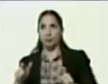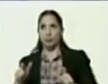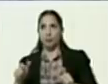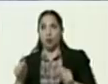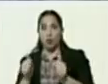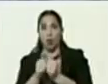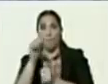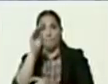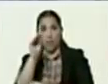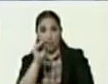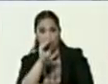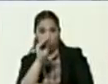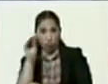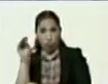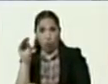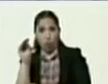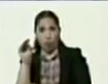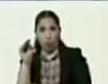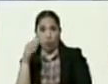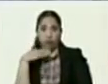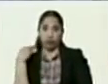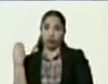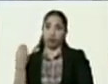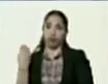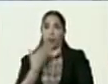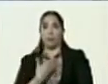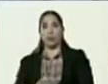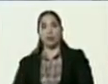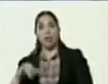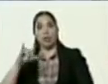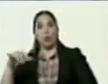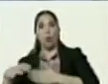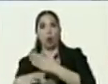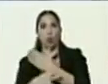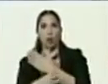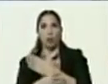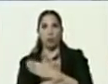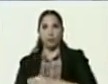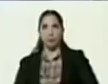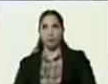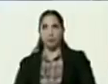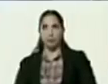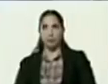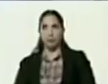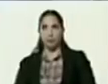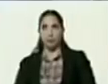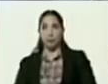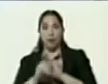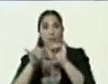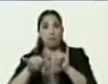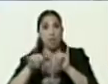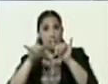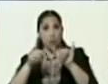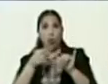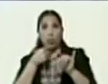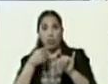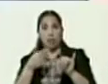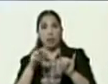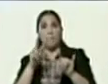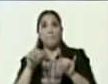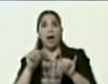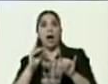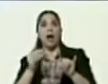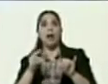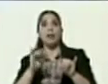bendición del flamante presidente Juan Guaidó lo mismo ahí mismo lo dice Vaquita